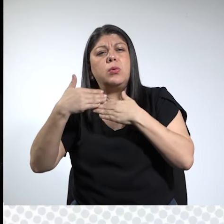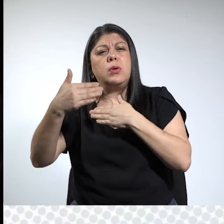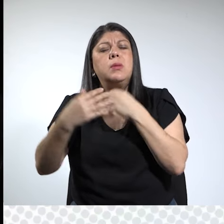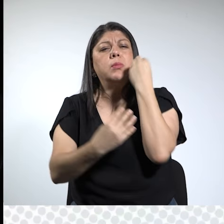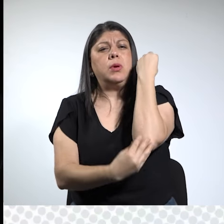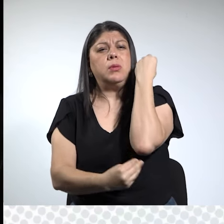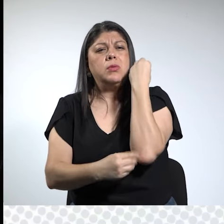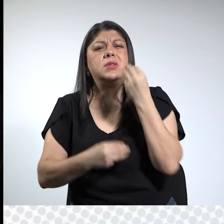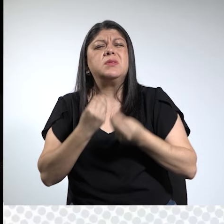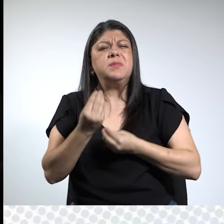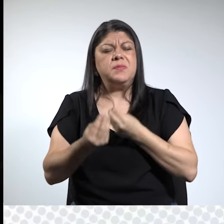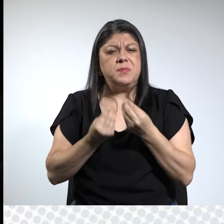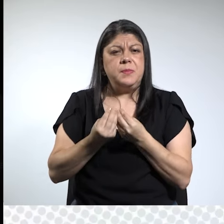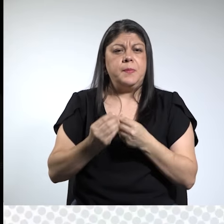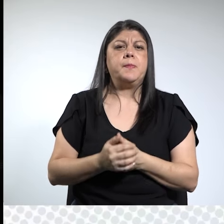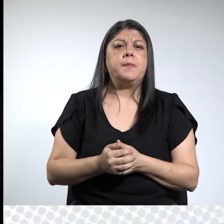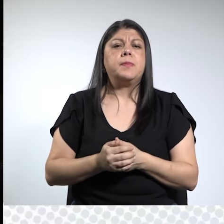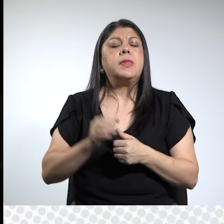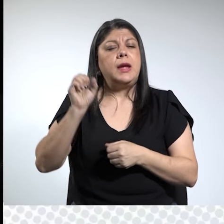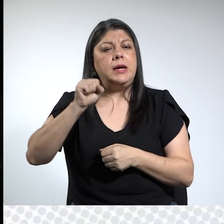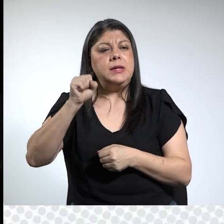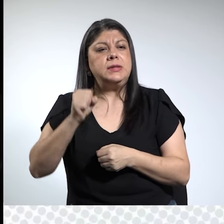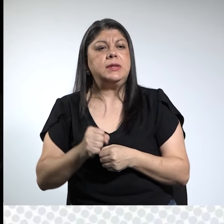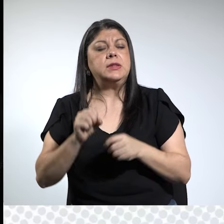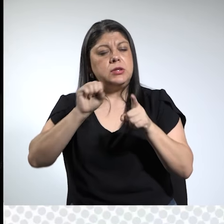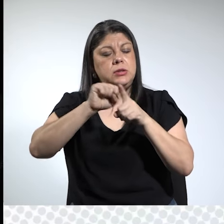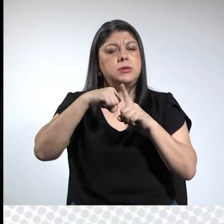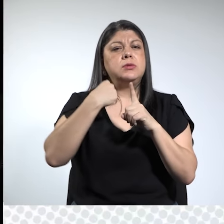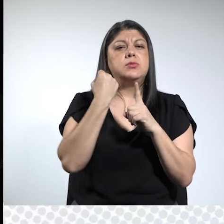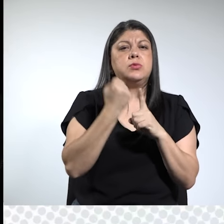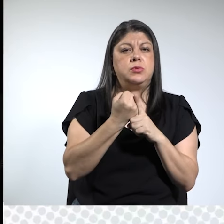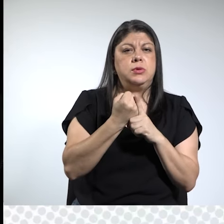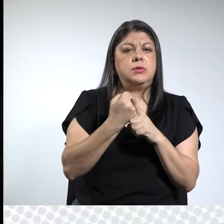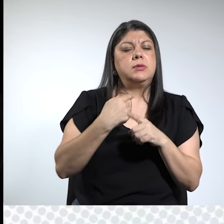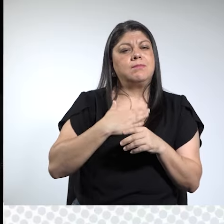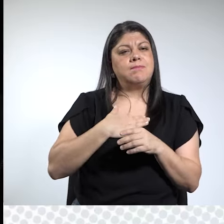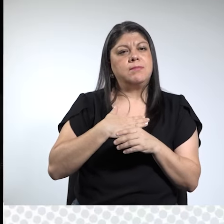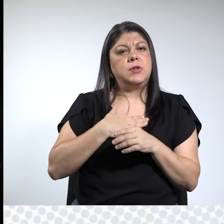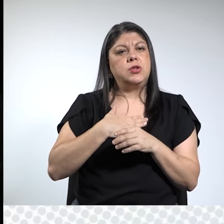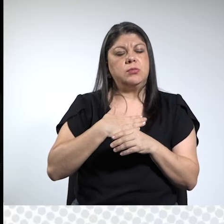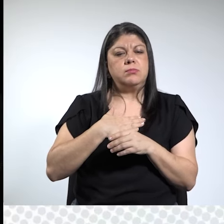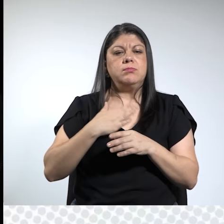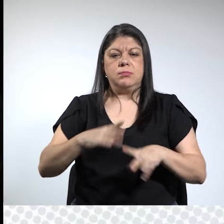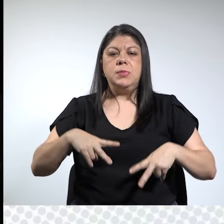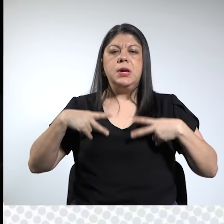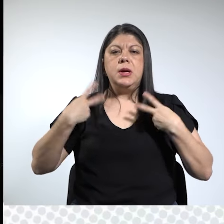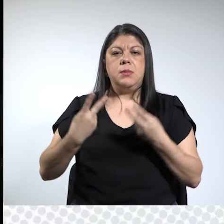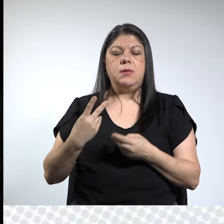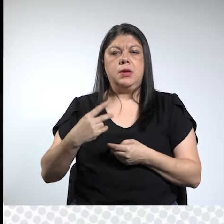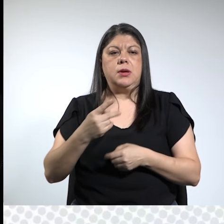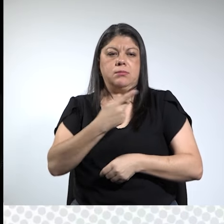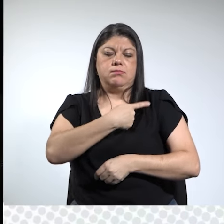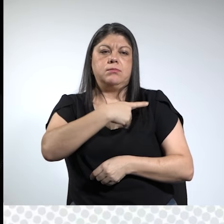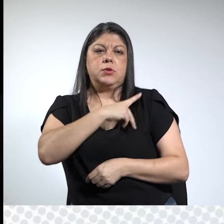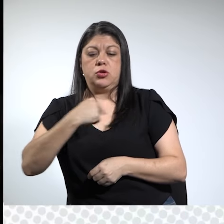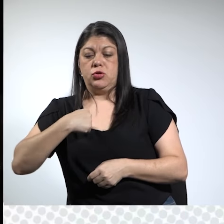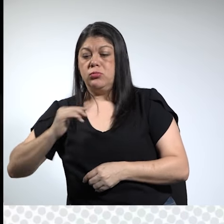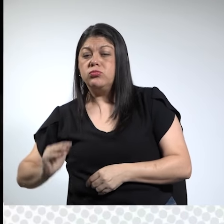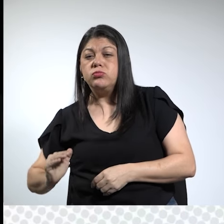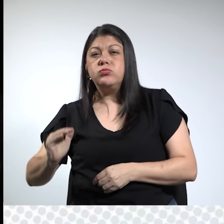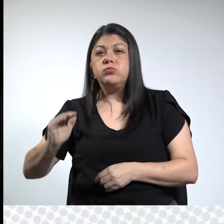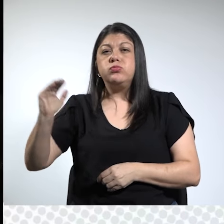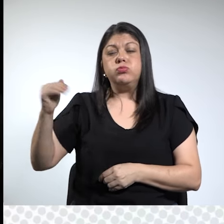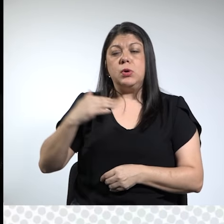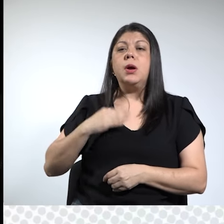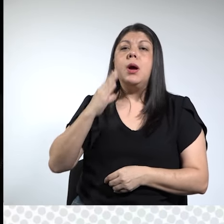pobreza? Sí, eso es una situación que de hecho a mí me tocó vivir cuando yo crecía. A mí me tocó